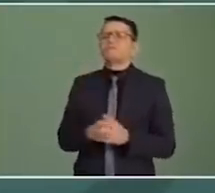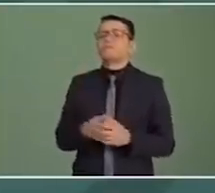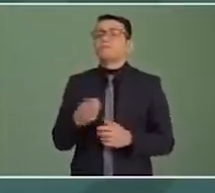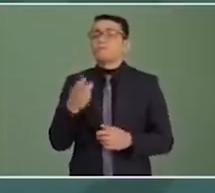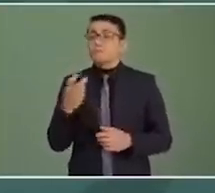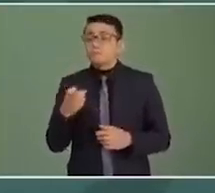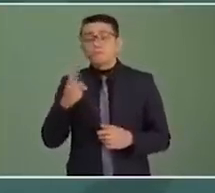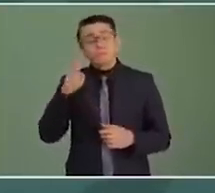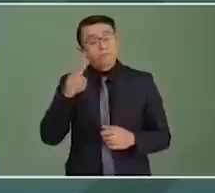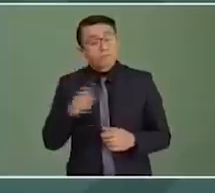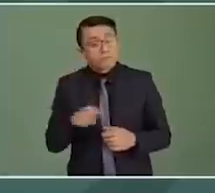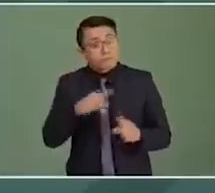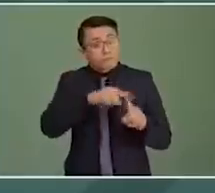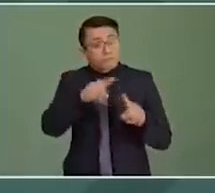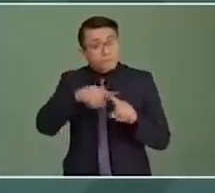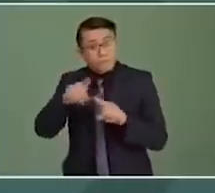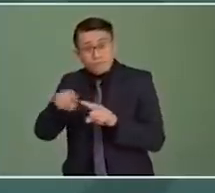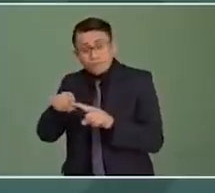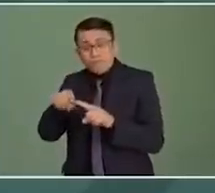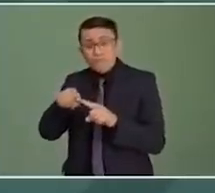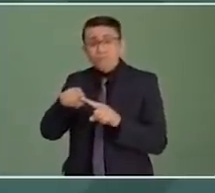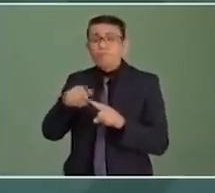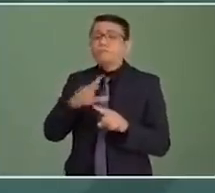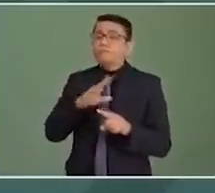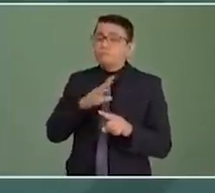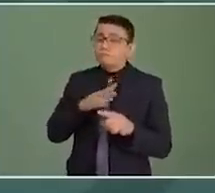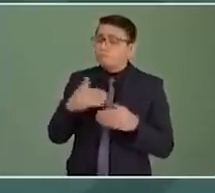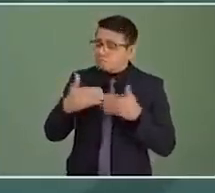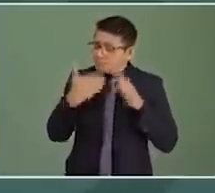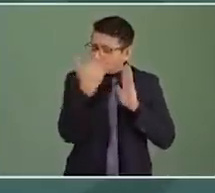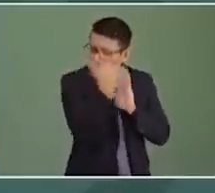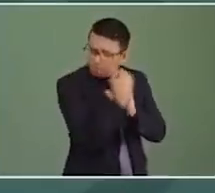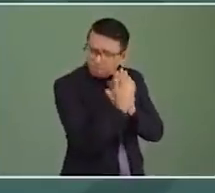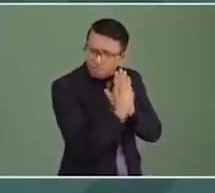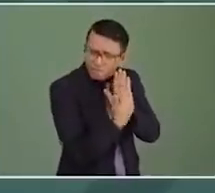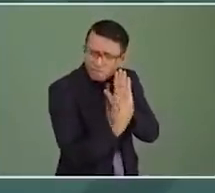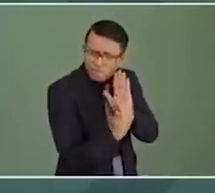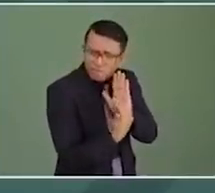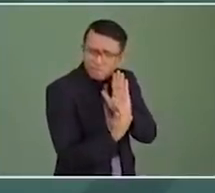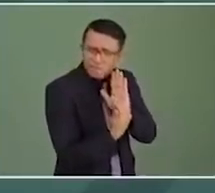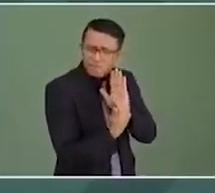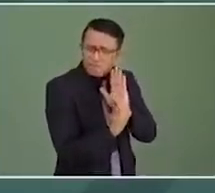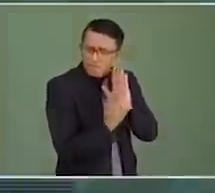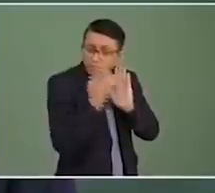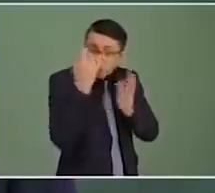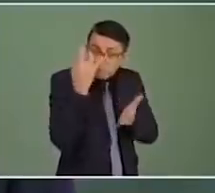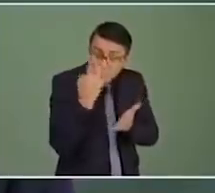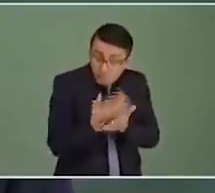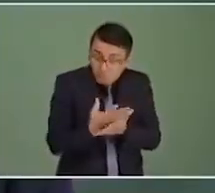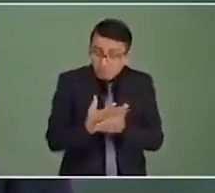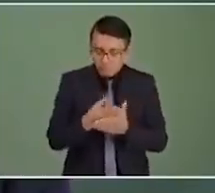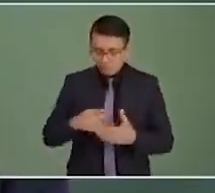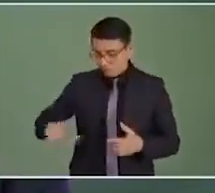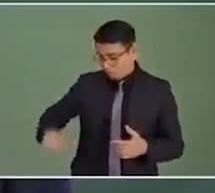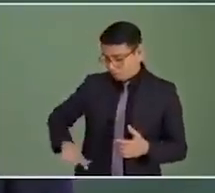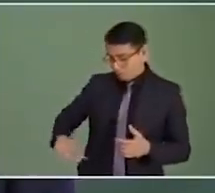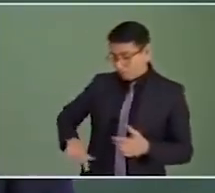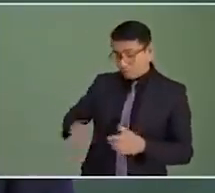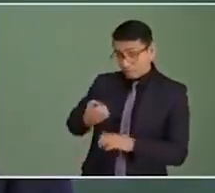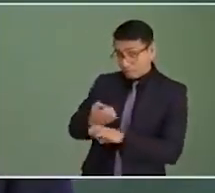irregularidades y malos procedimientos no solo de los gobiernos